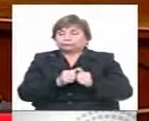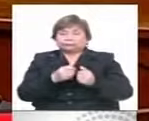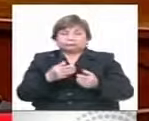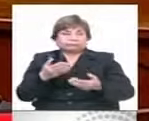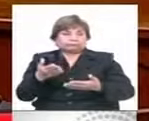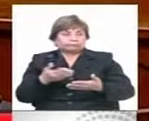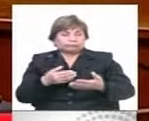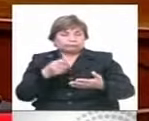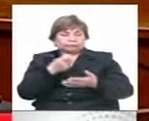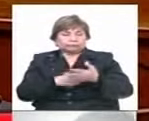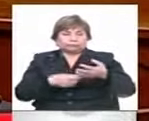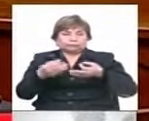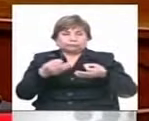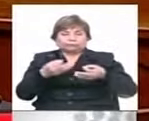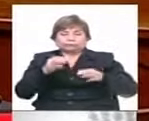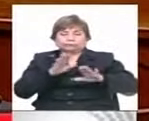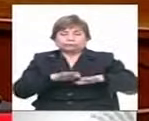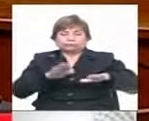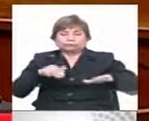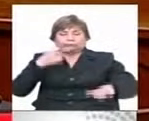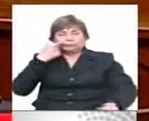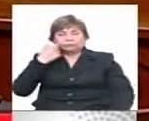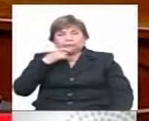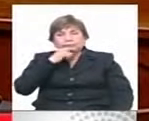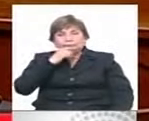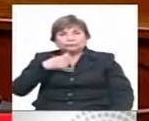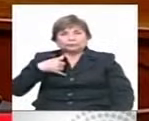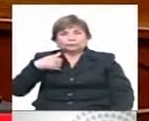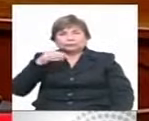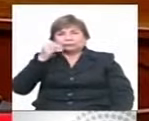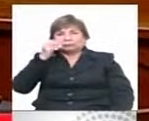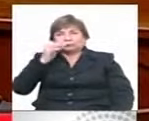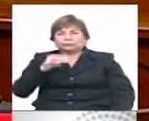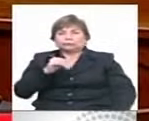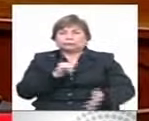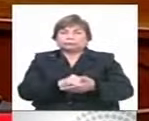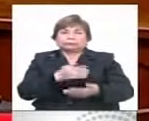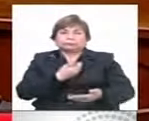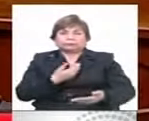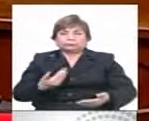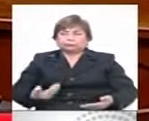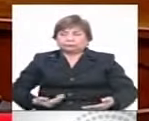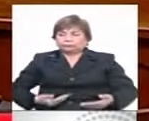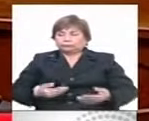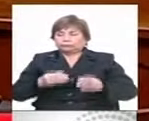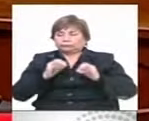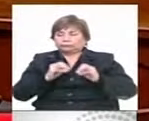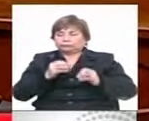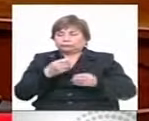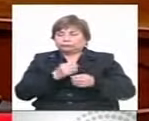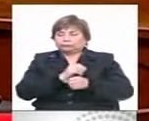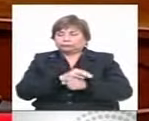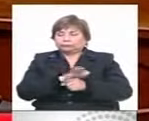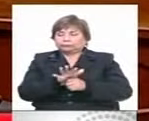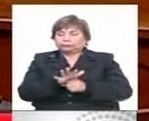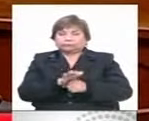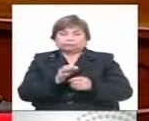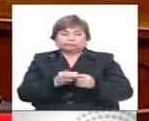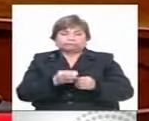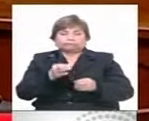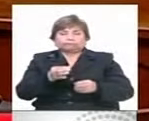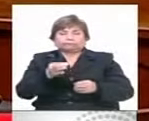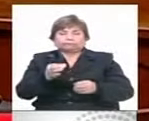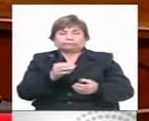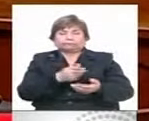asistiremos económicamente a niñas, niños y adolescentes que se encuentran en estado de orfandad debido a la pandemia y ampliaremos